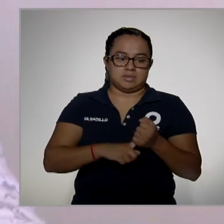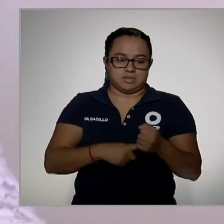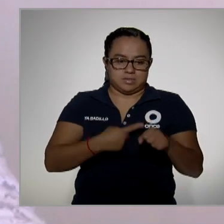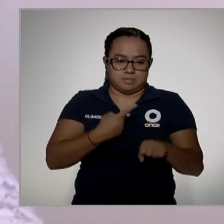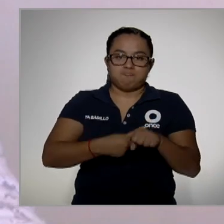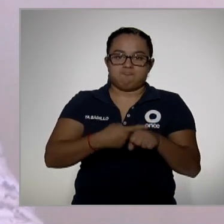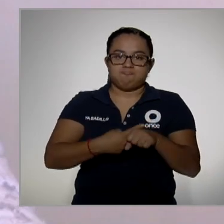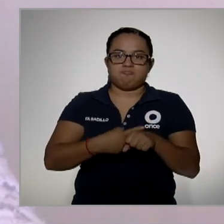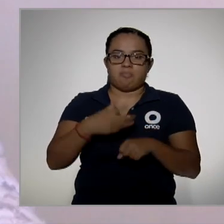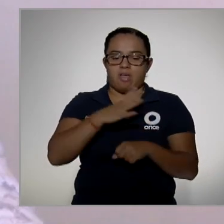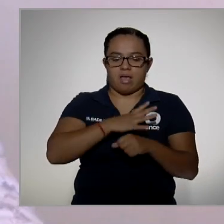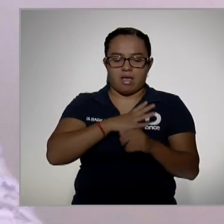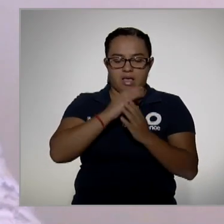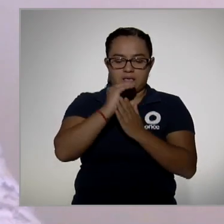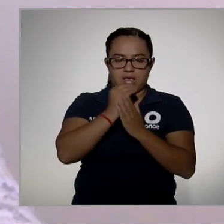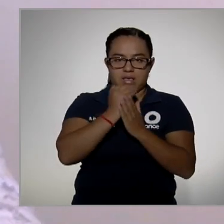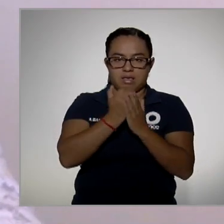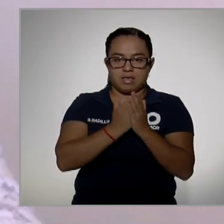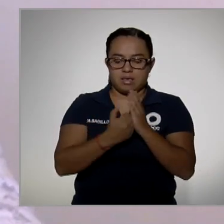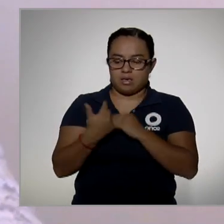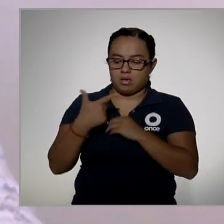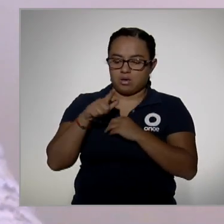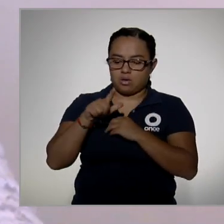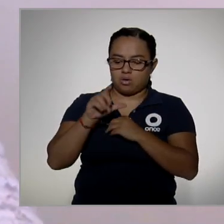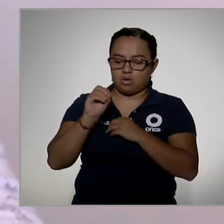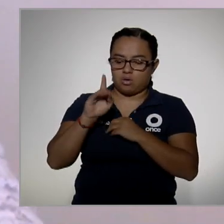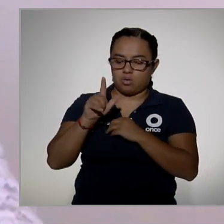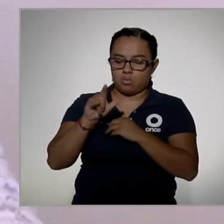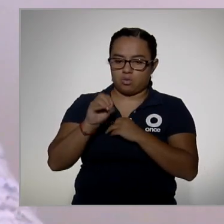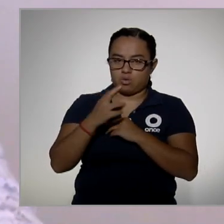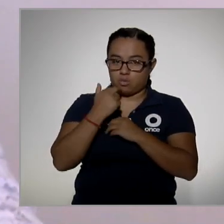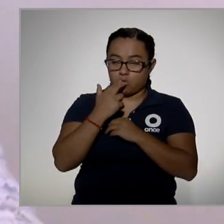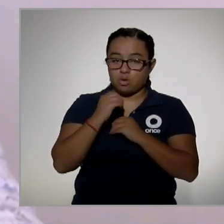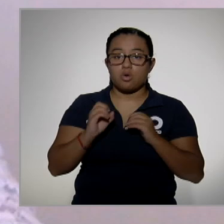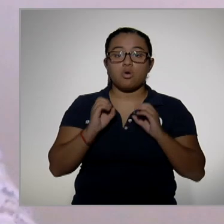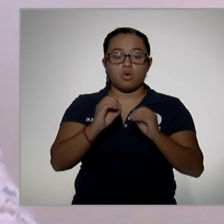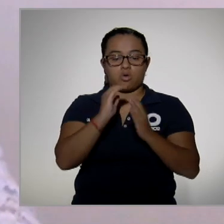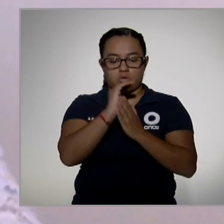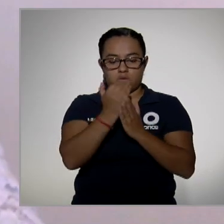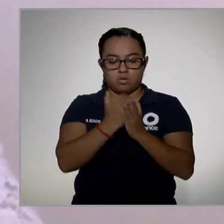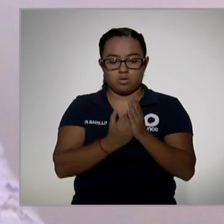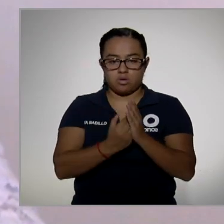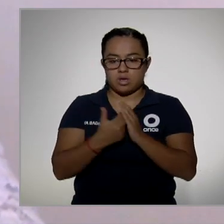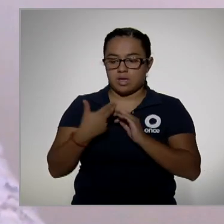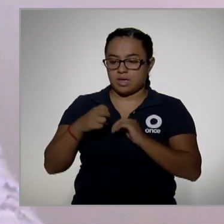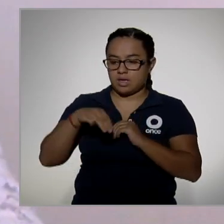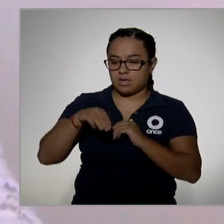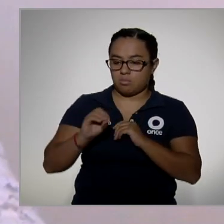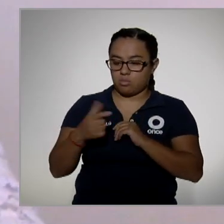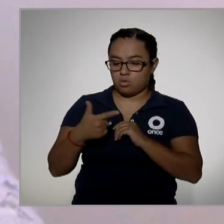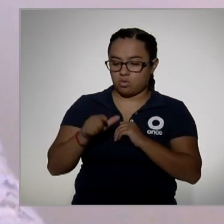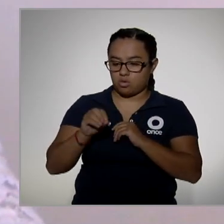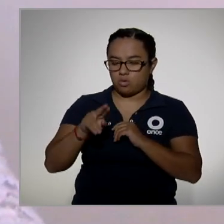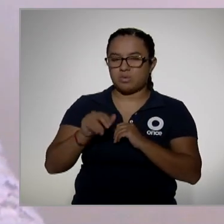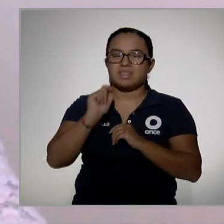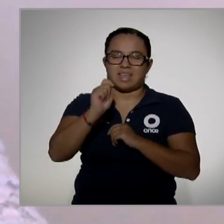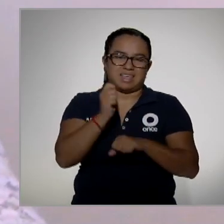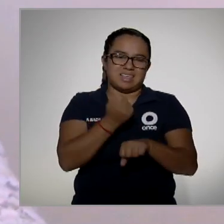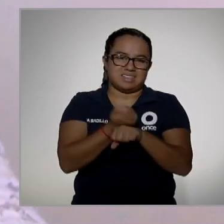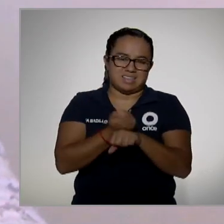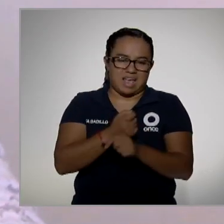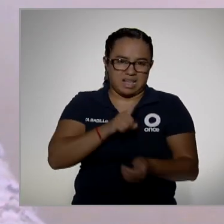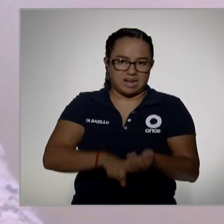cual hay una disminución en la cantidad de glóbulos rojos o una disminución en la cantidad de hemoglobina que se produce en la sangre